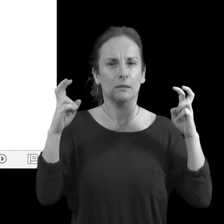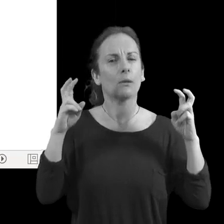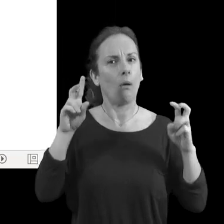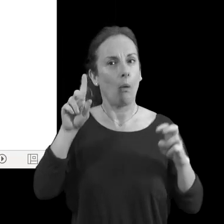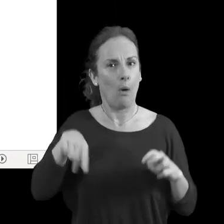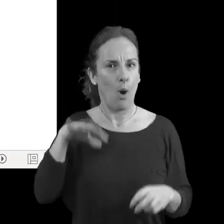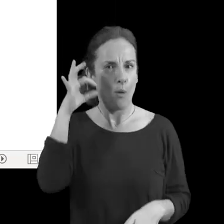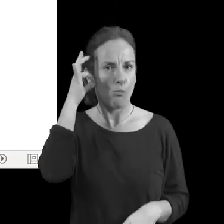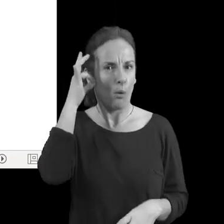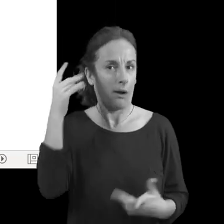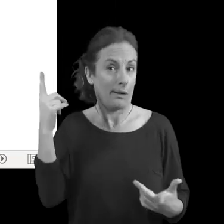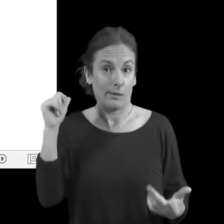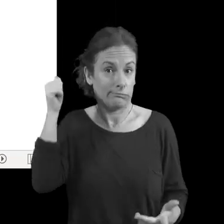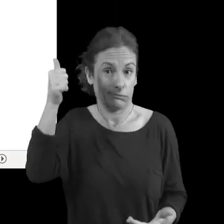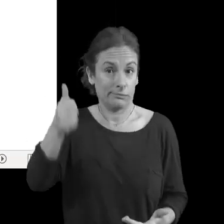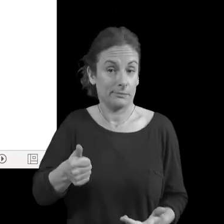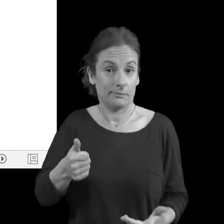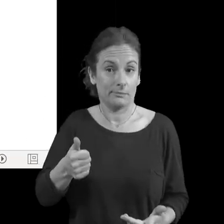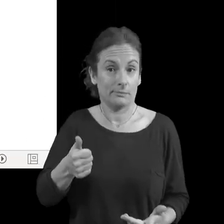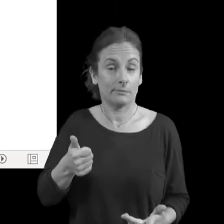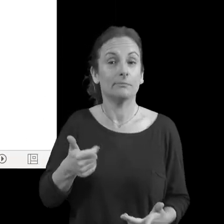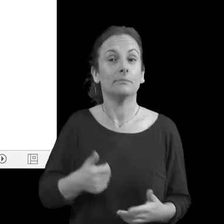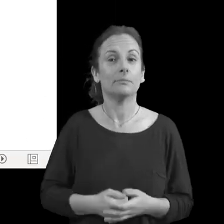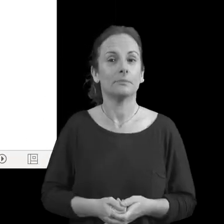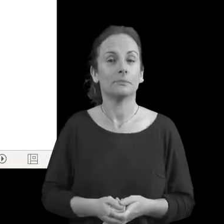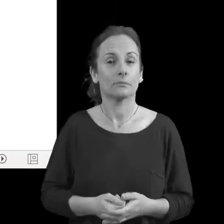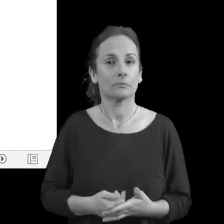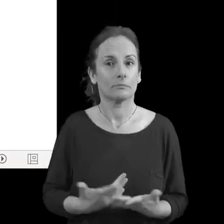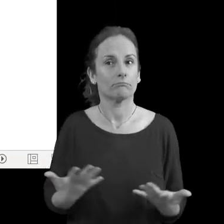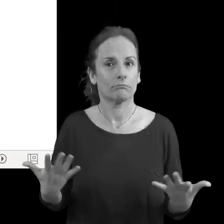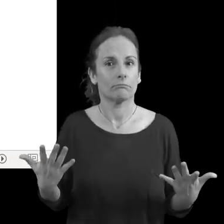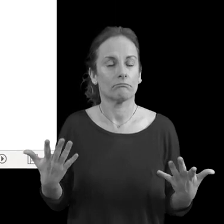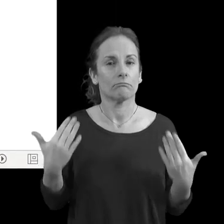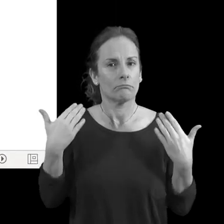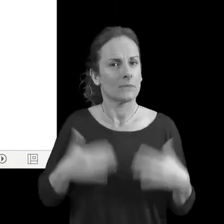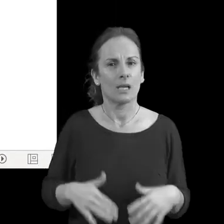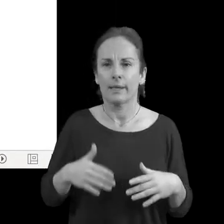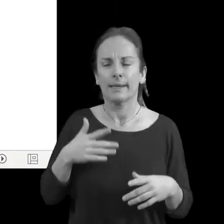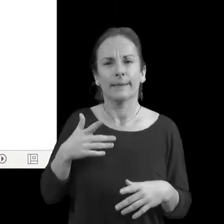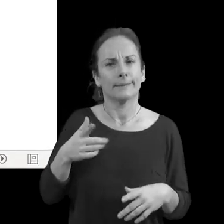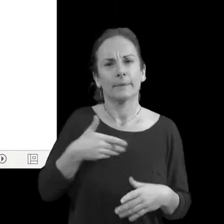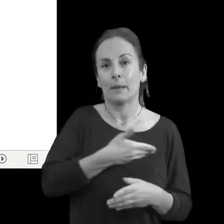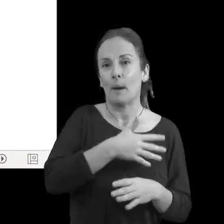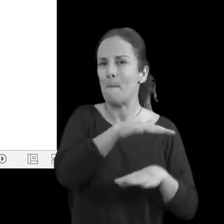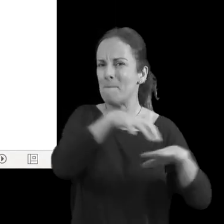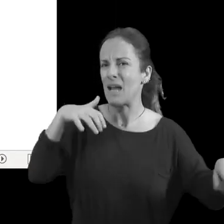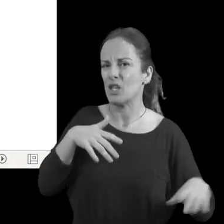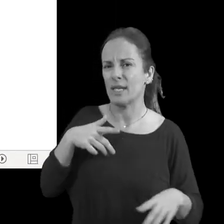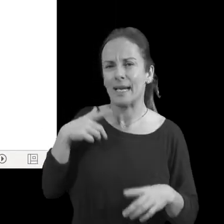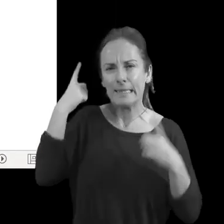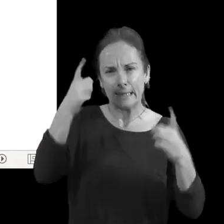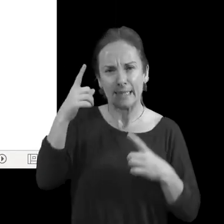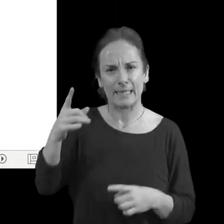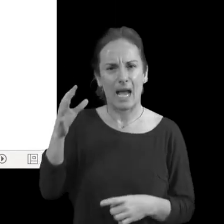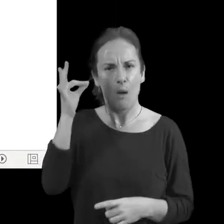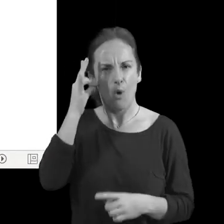estado, se nos intentó, y la verdad es que con mucha fuerza desde muchas instancias, confinar, sobre todo desde el siglo XIX en